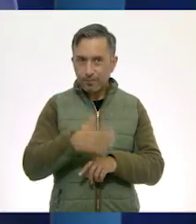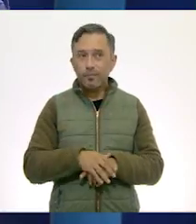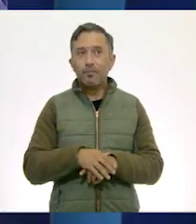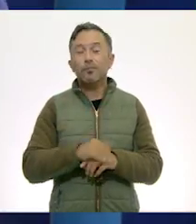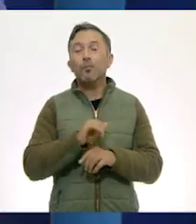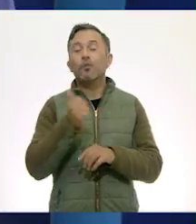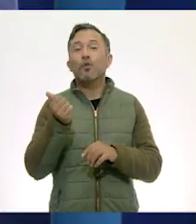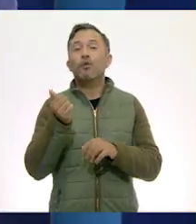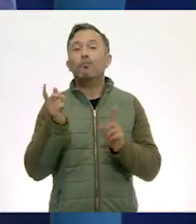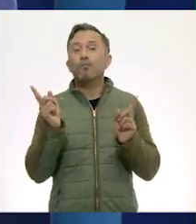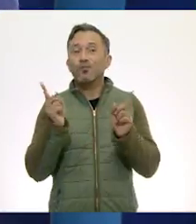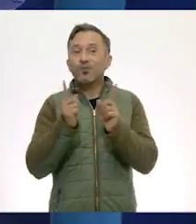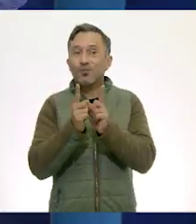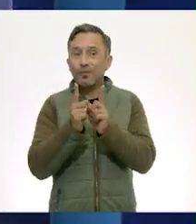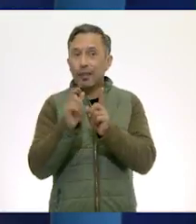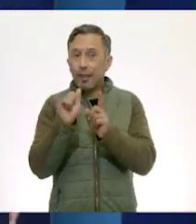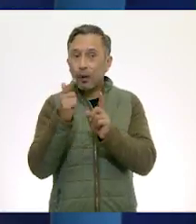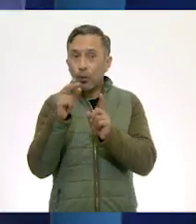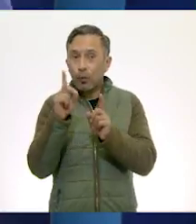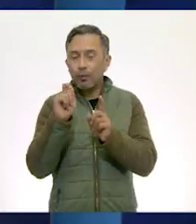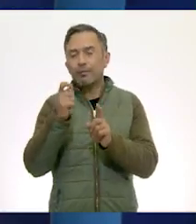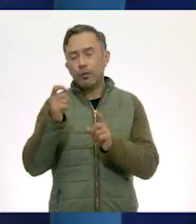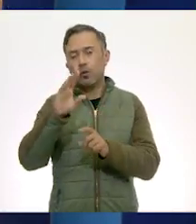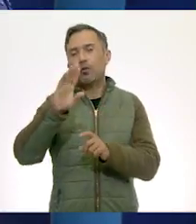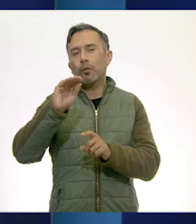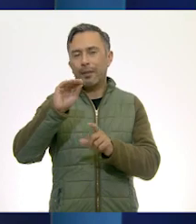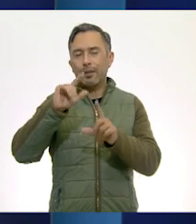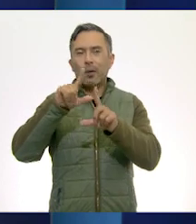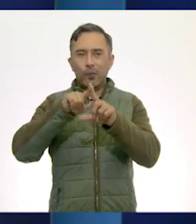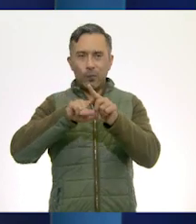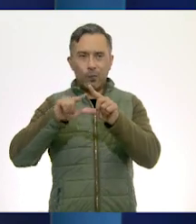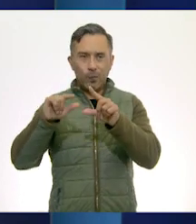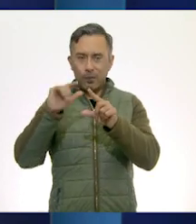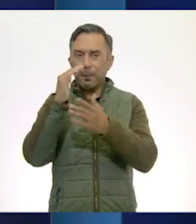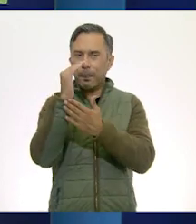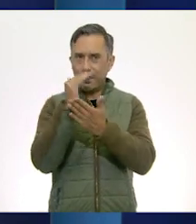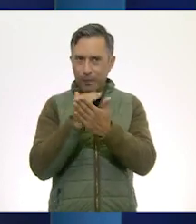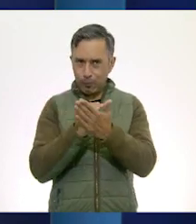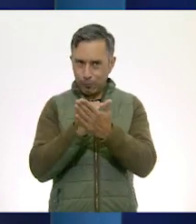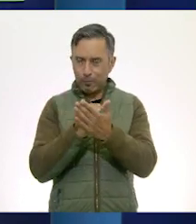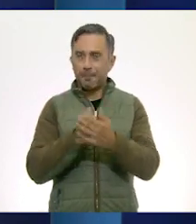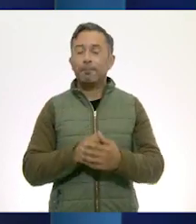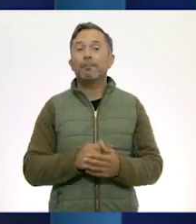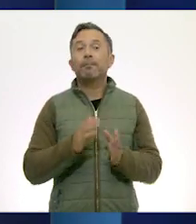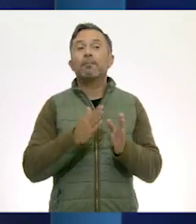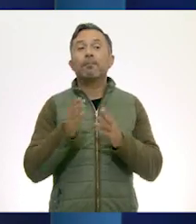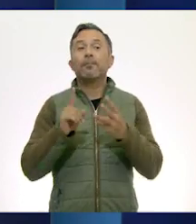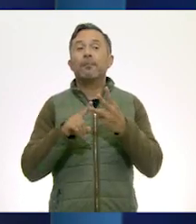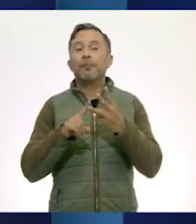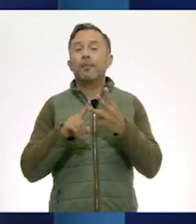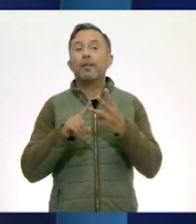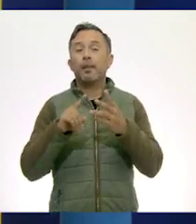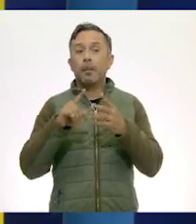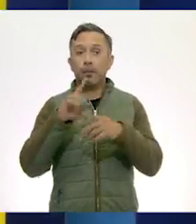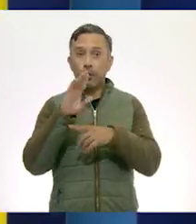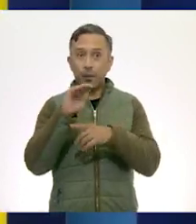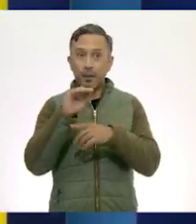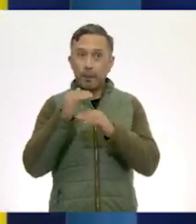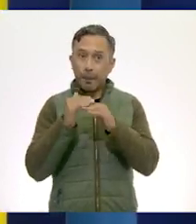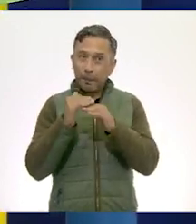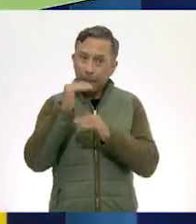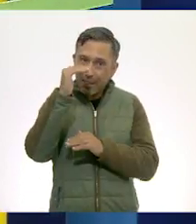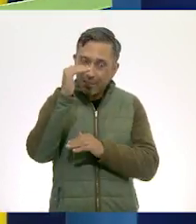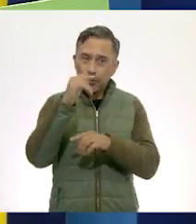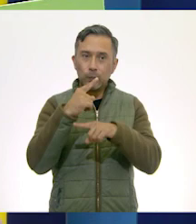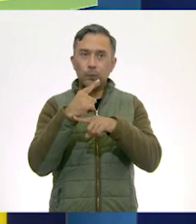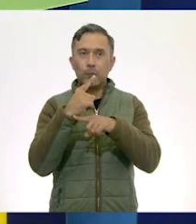Ángulos agudos que miden menos de 90 grados. Y ángulos mayores a